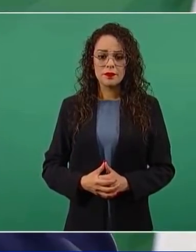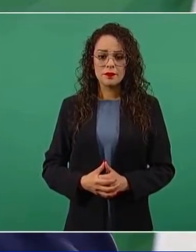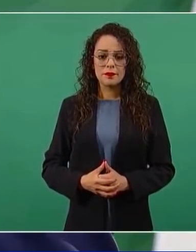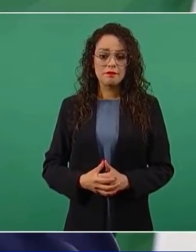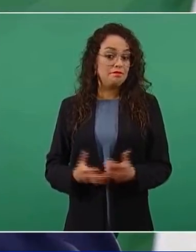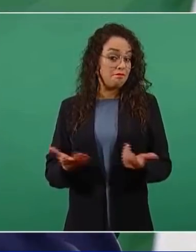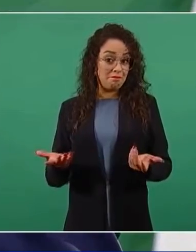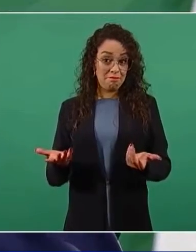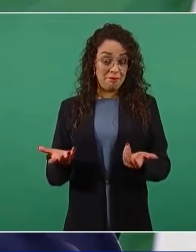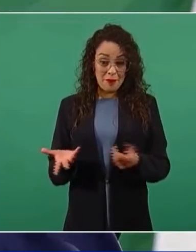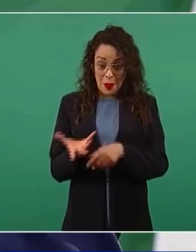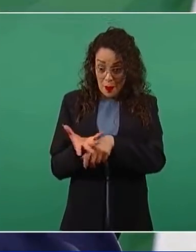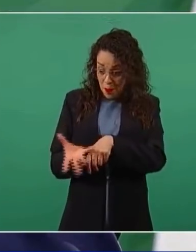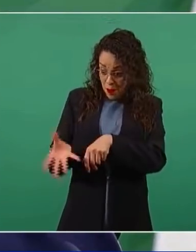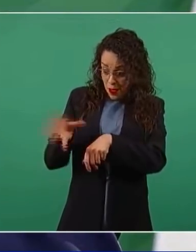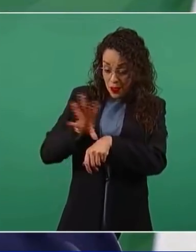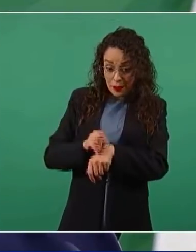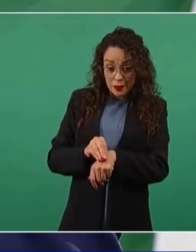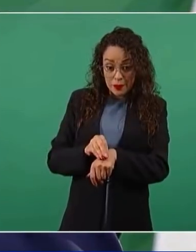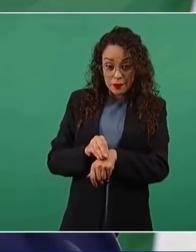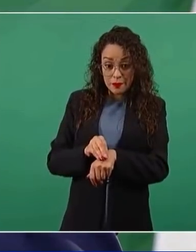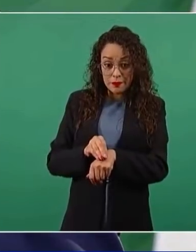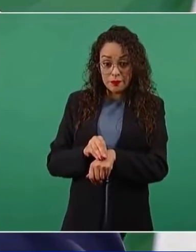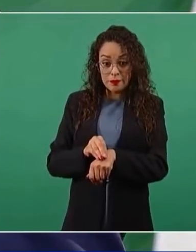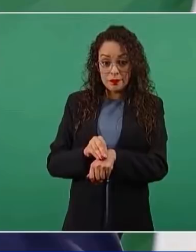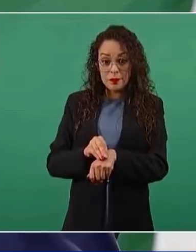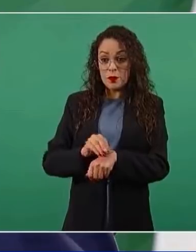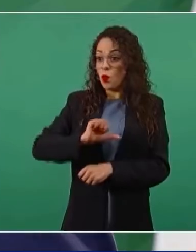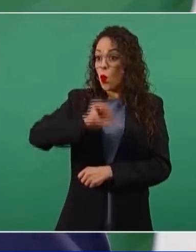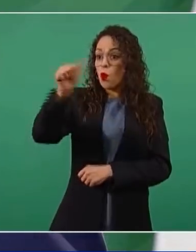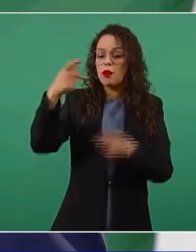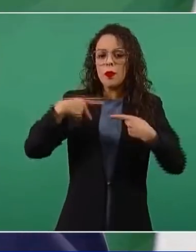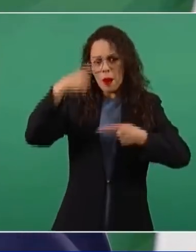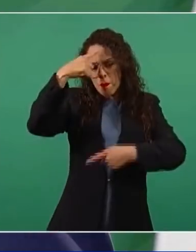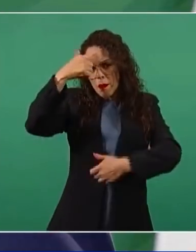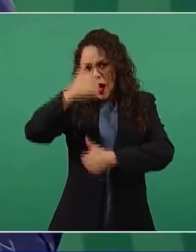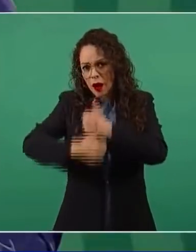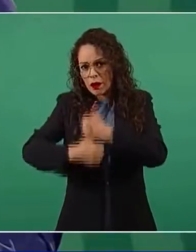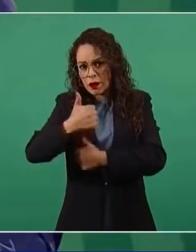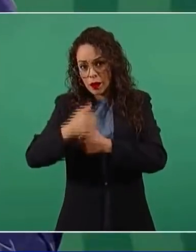No daban permiso a competidores.